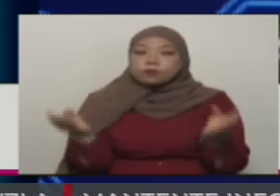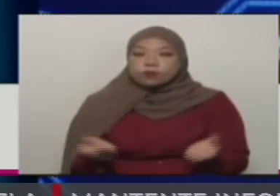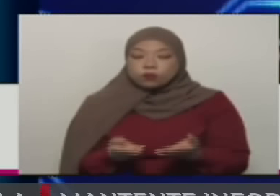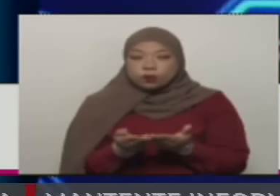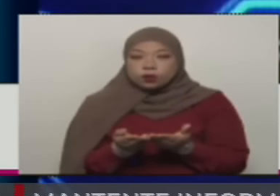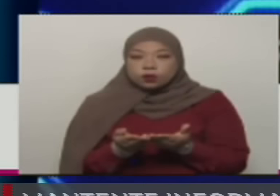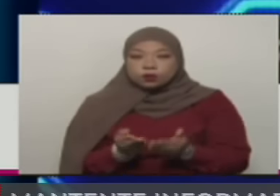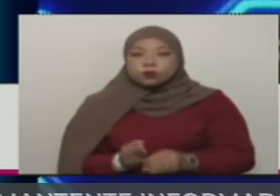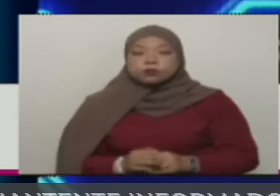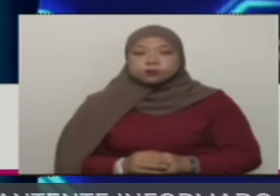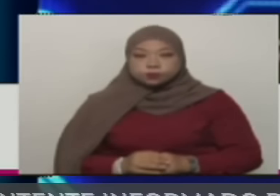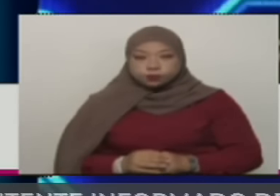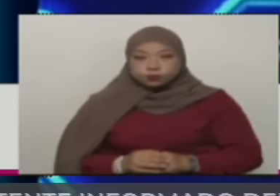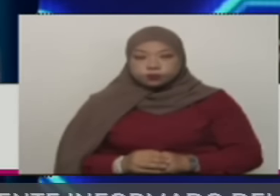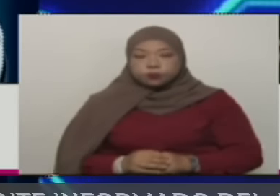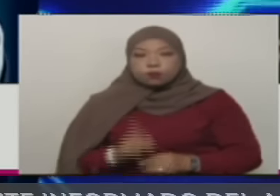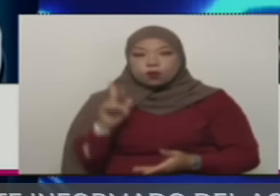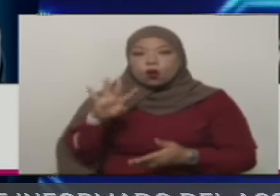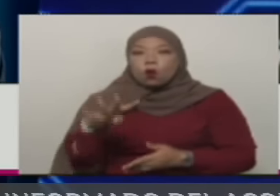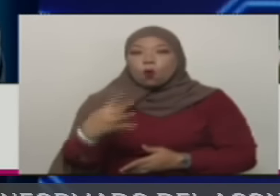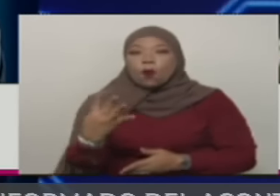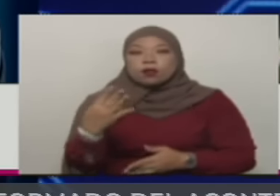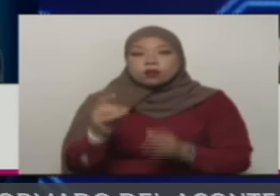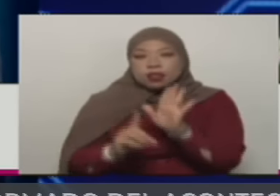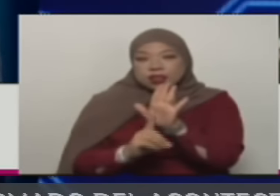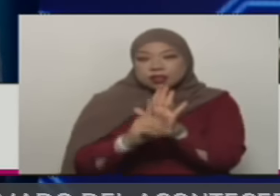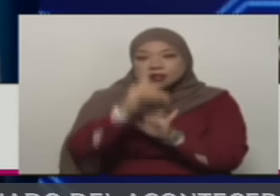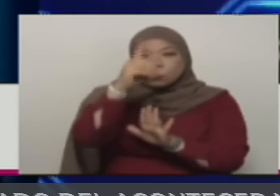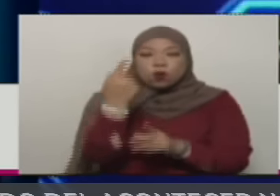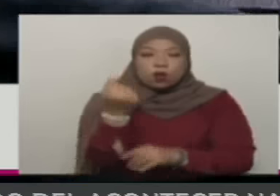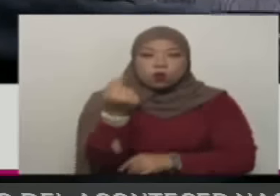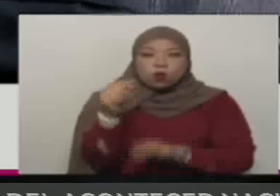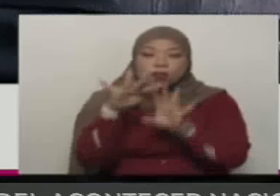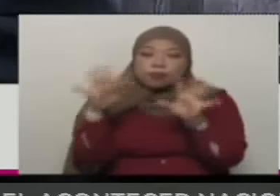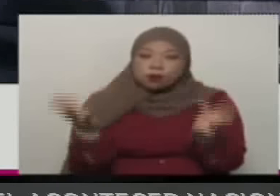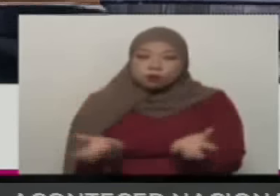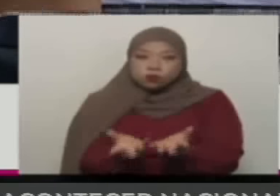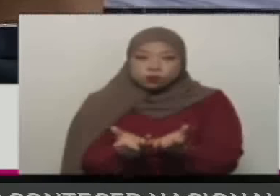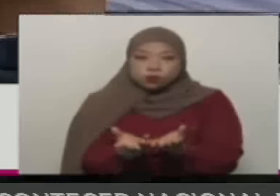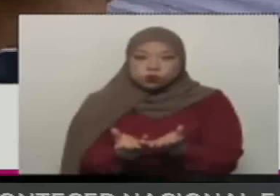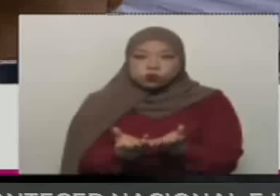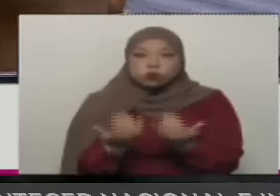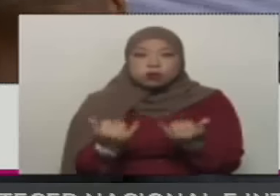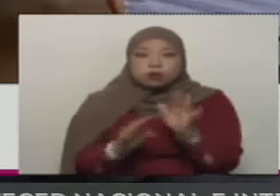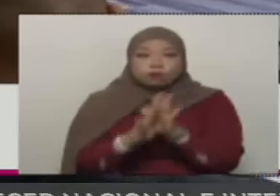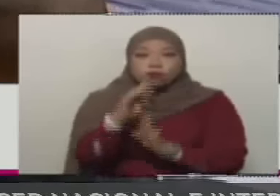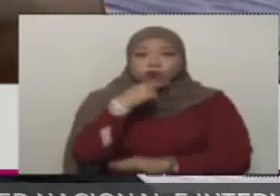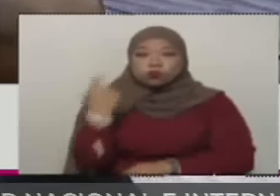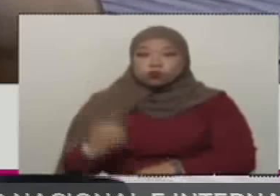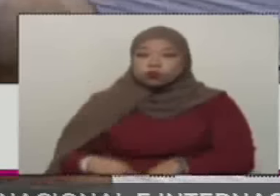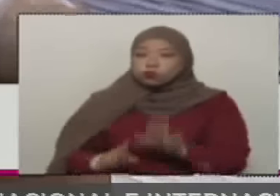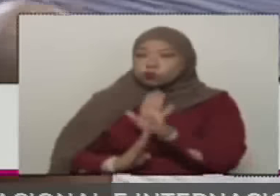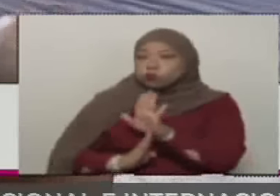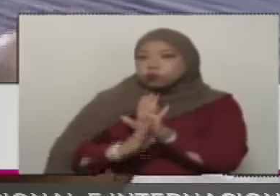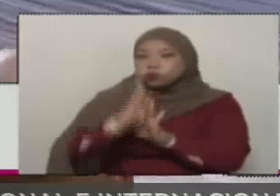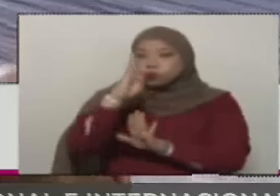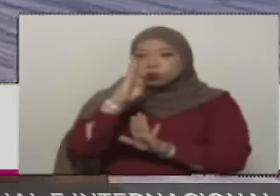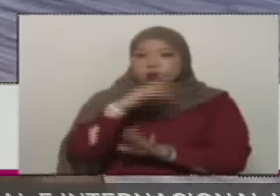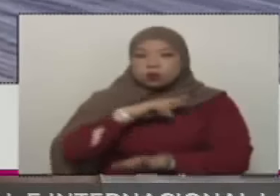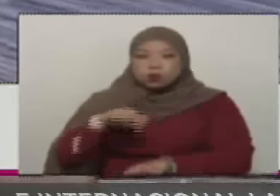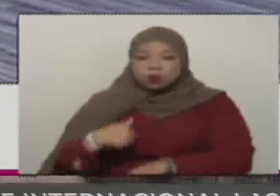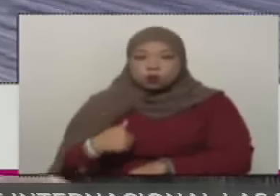Pasaron a ser el cuarto país de desarrollo económico del mundo. Lo que va es para arriba. Rusia va en alta. Y